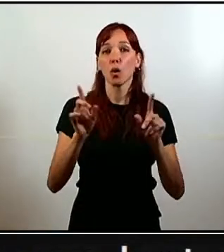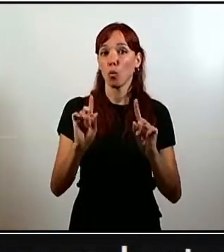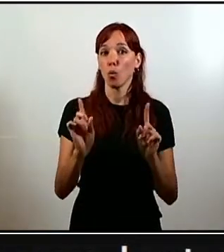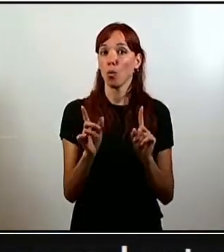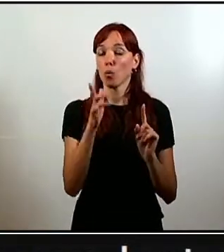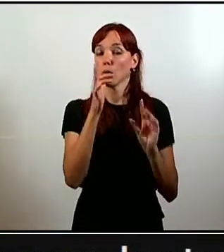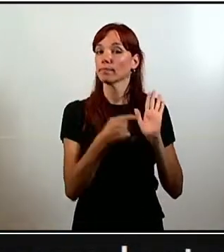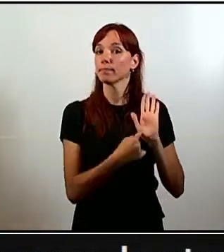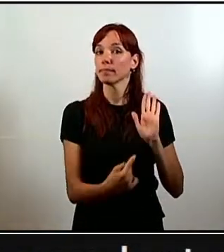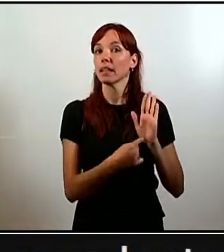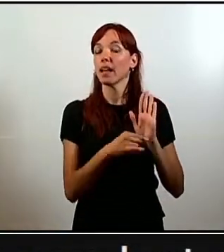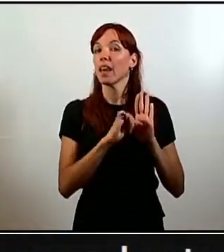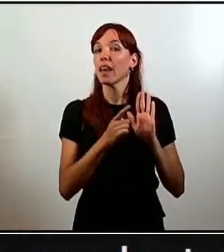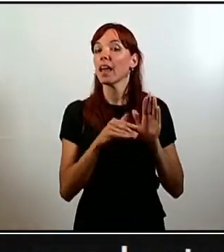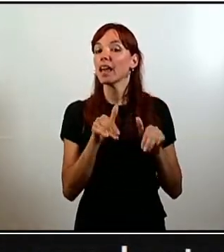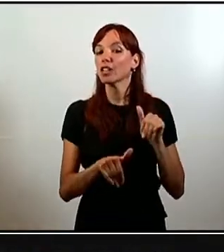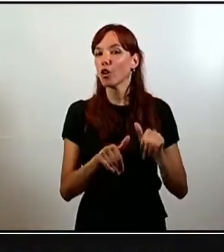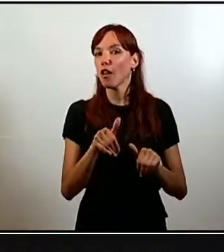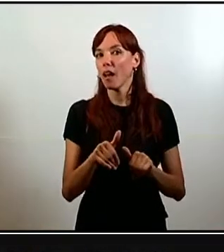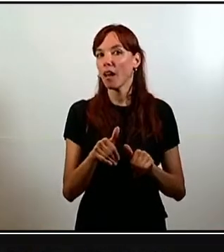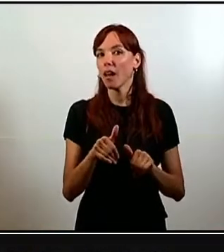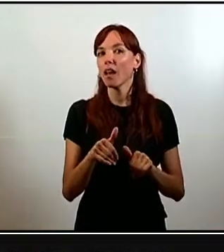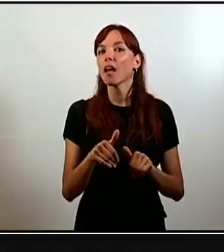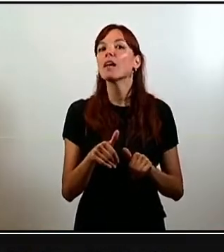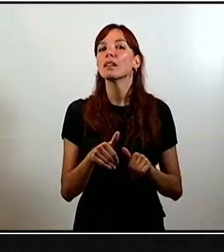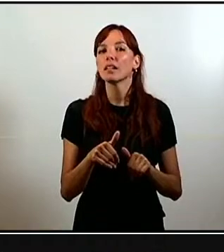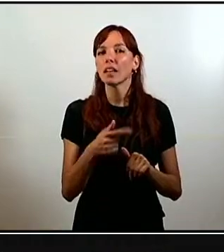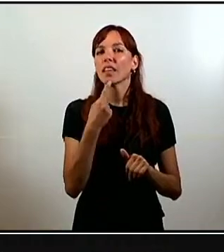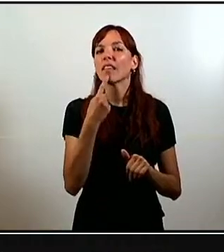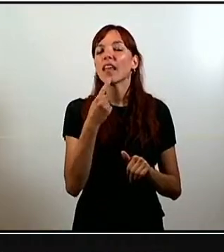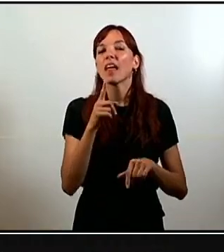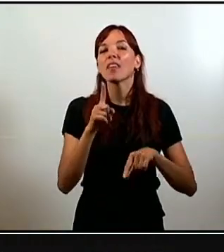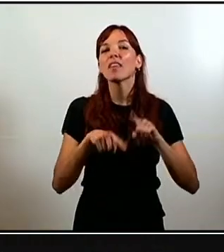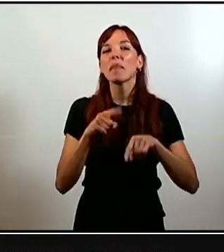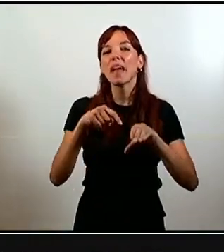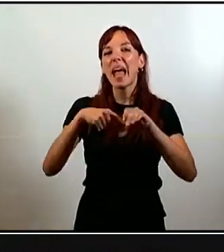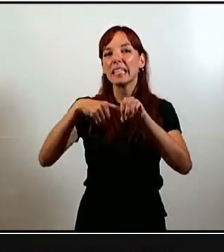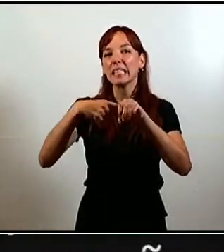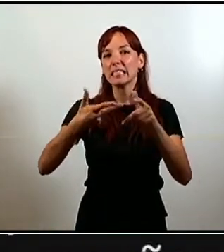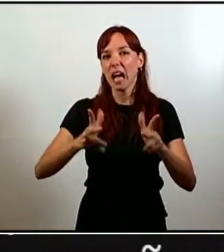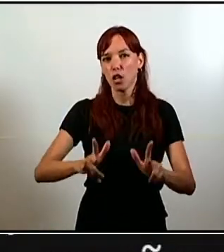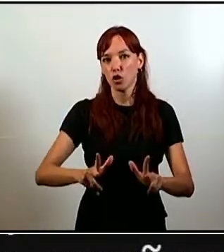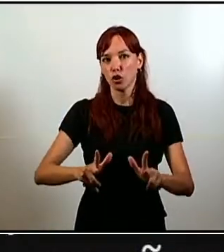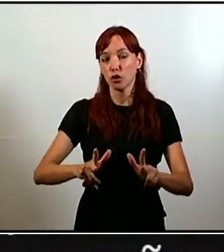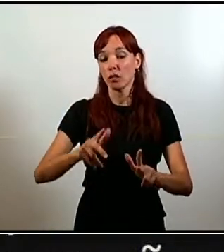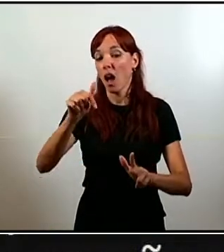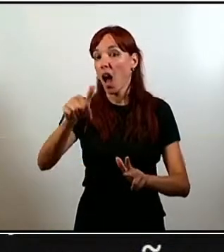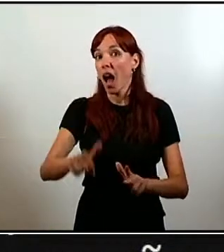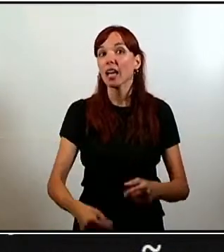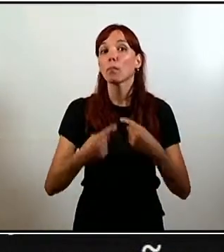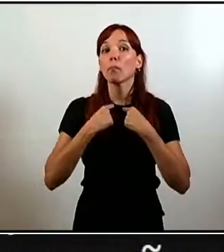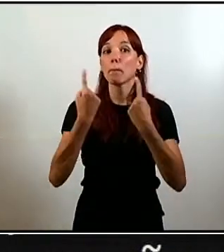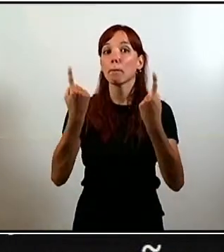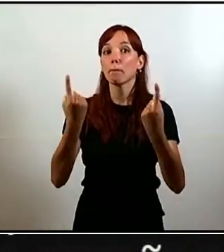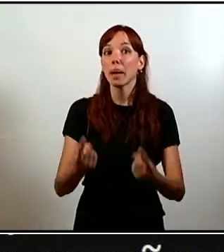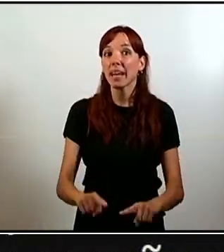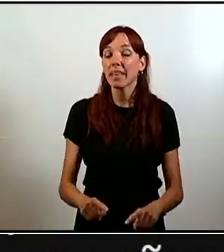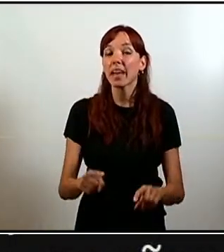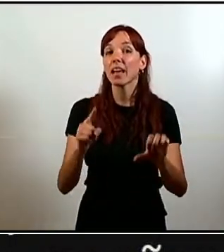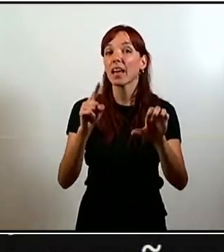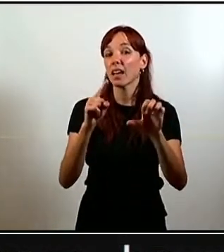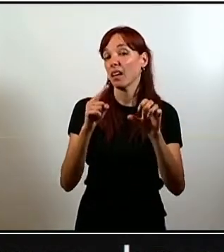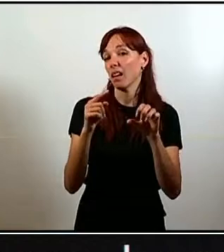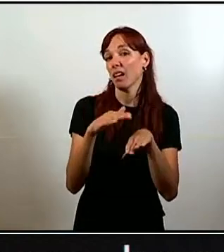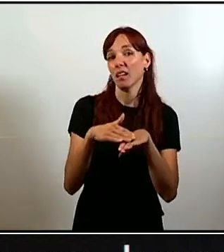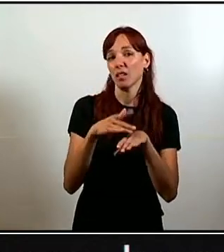el sistema que nos hemos dado es la traducción de esos votos en escaños. En Extremadura no hemos perdido las elecciones, hemos empatado a escaños, y